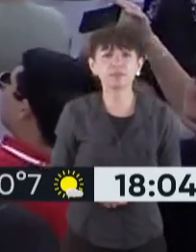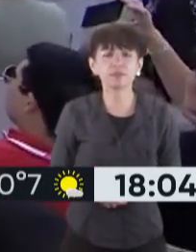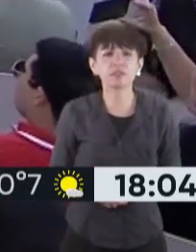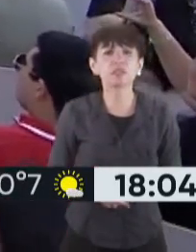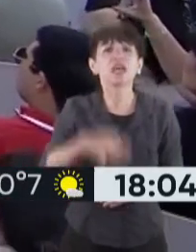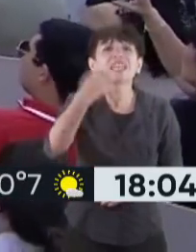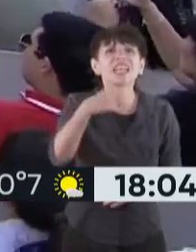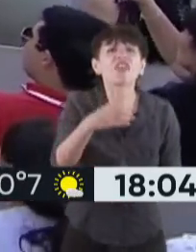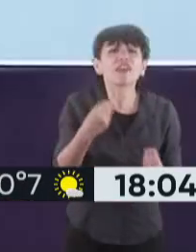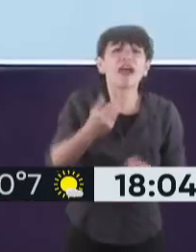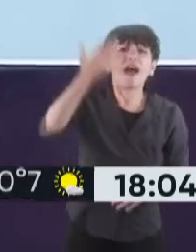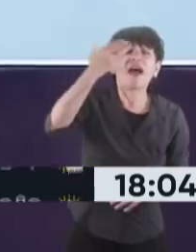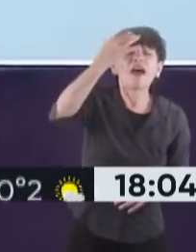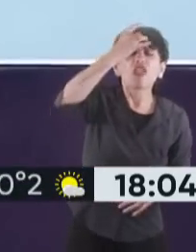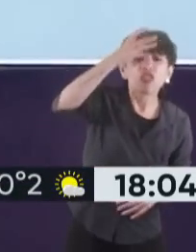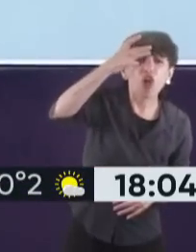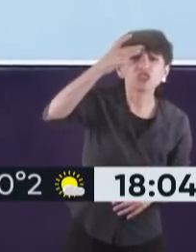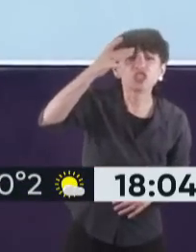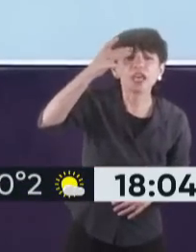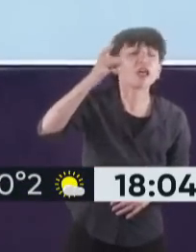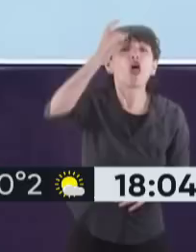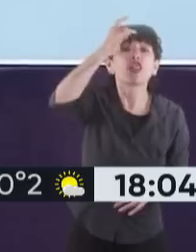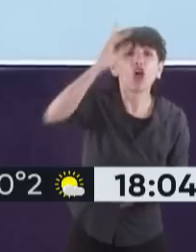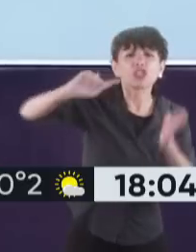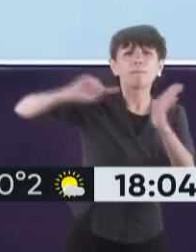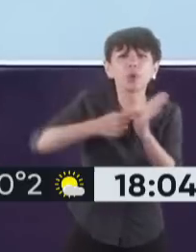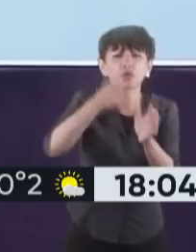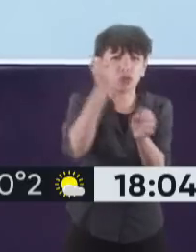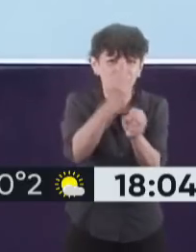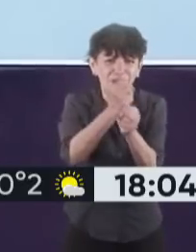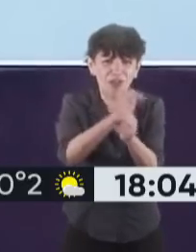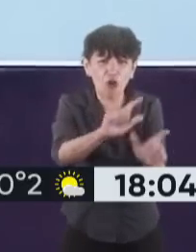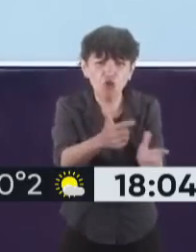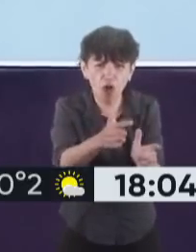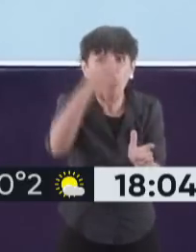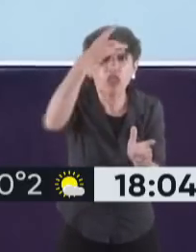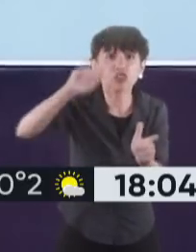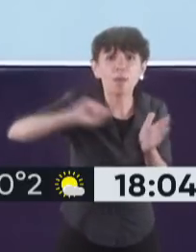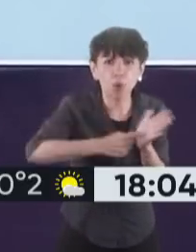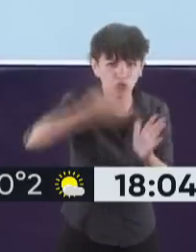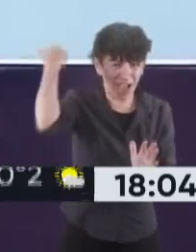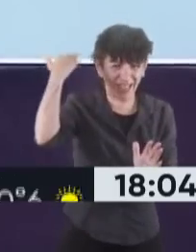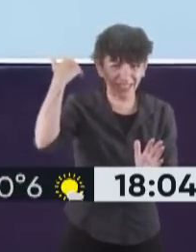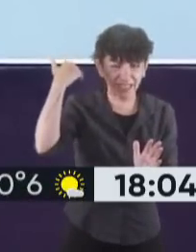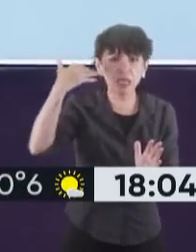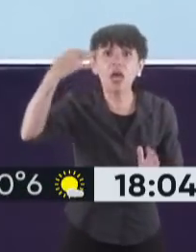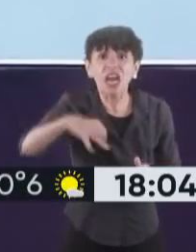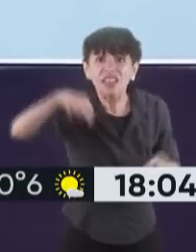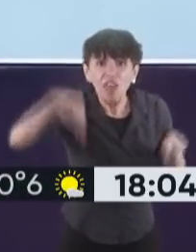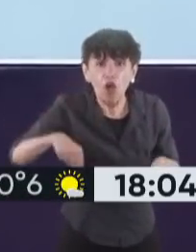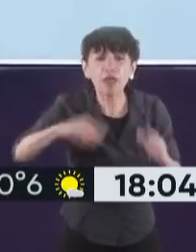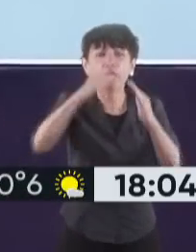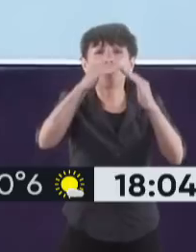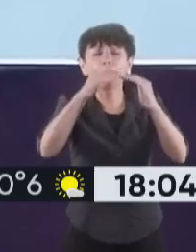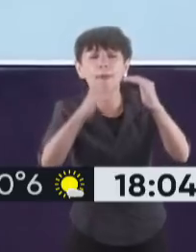eran 12 puntos de inflación, de desocupación. La realidad de hoy es menos de 7